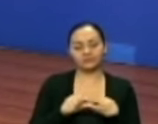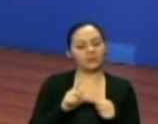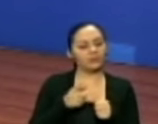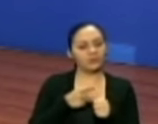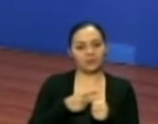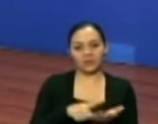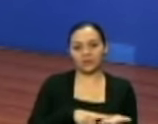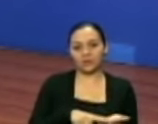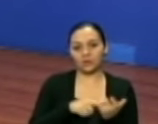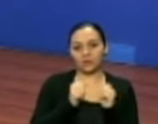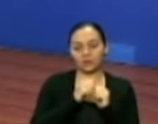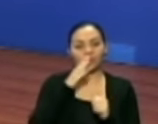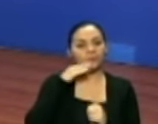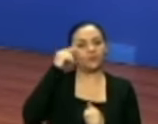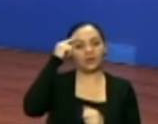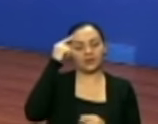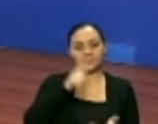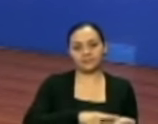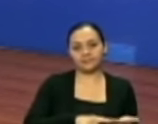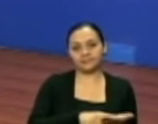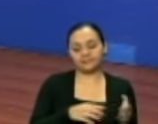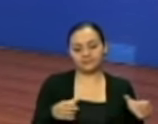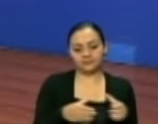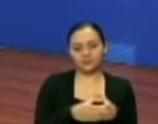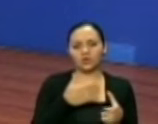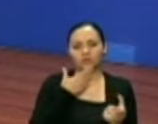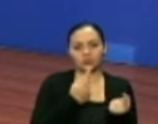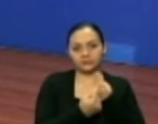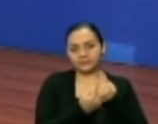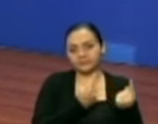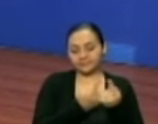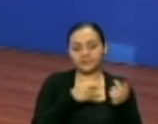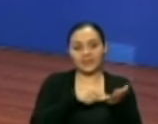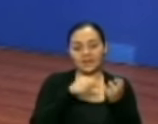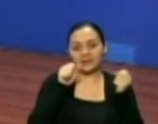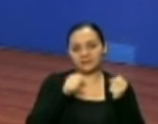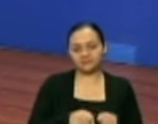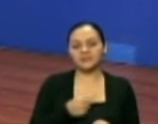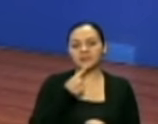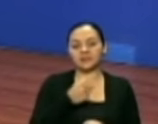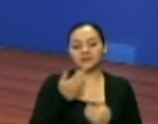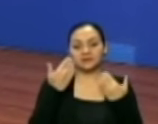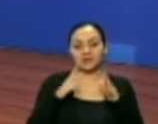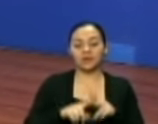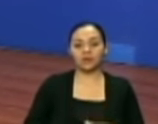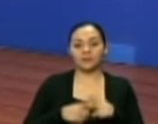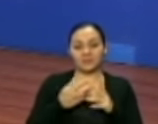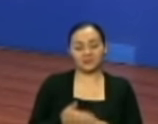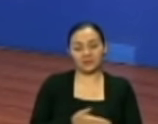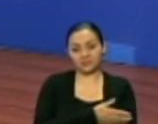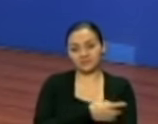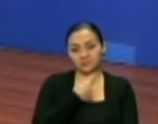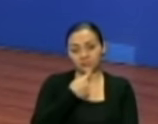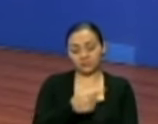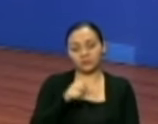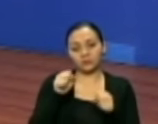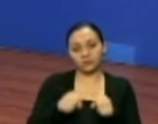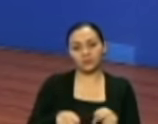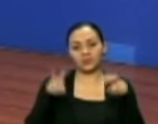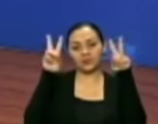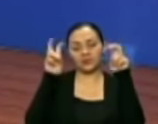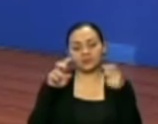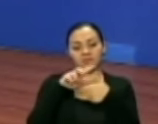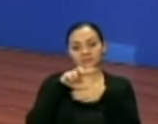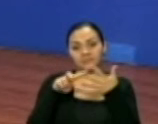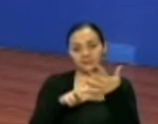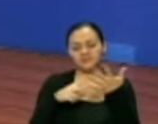esta cita bilateral con el presidente Rafael Correa, en el cual, ya lo decíamos al iniciar esta transmisión, se van a abordar temas